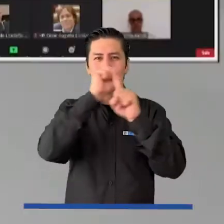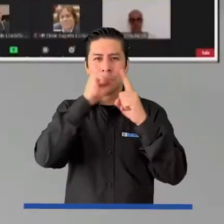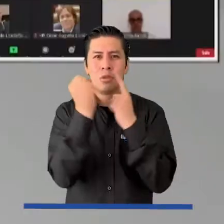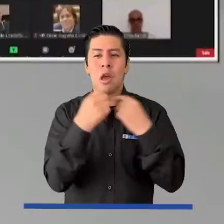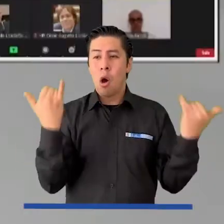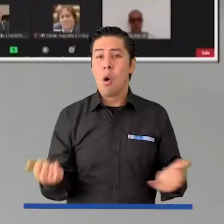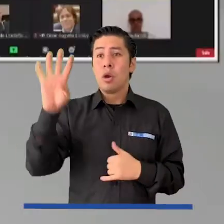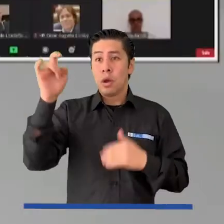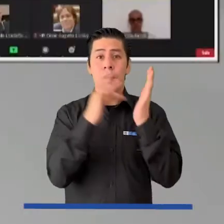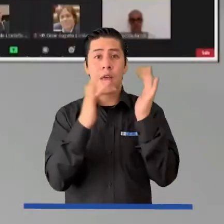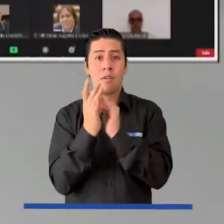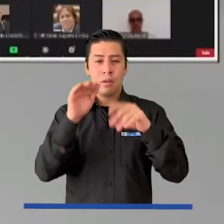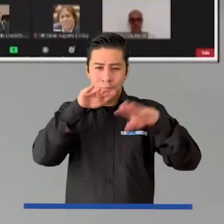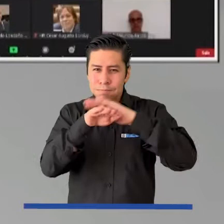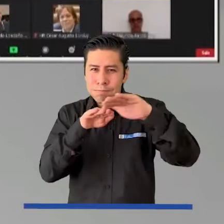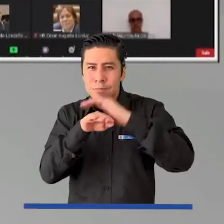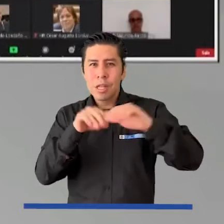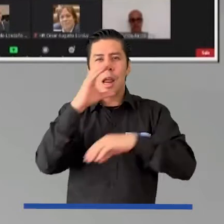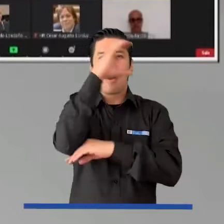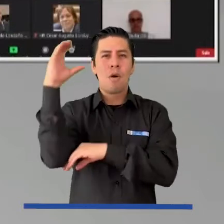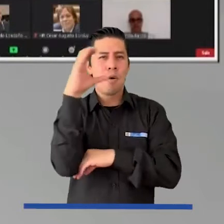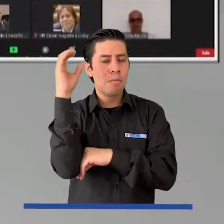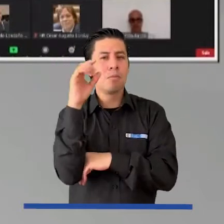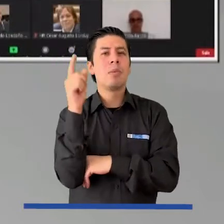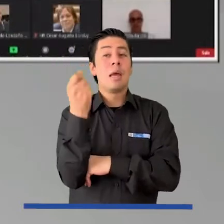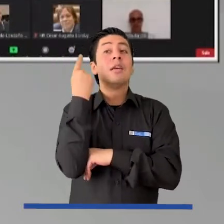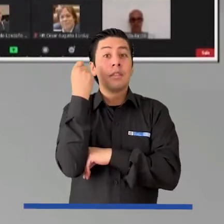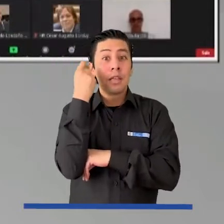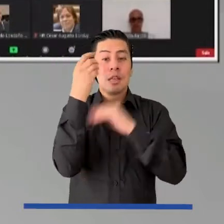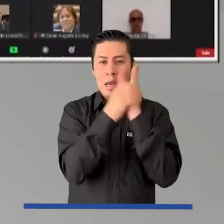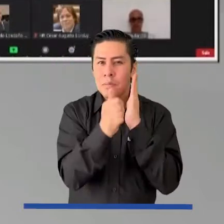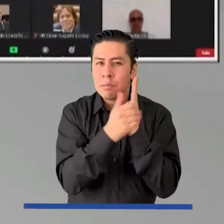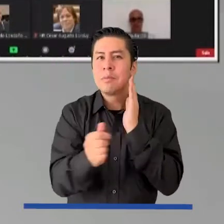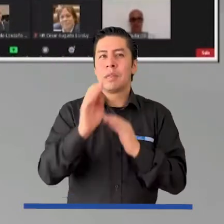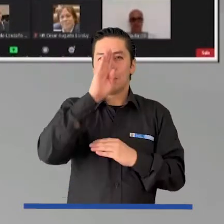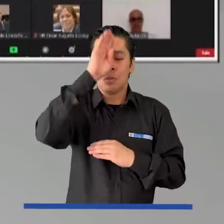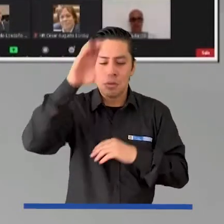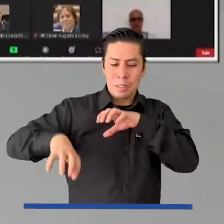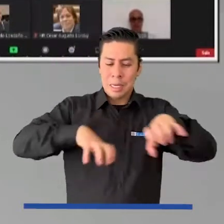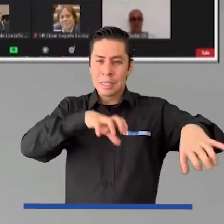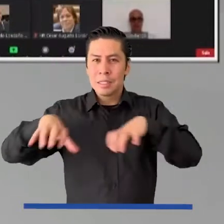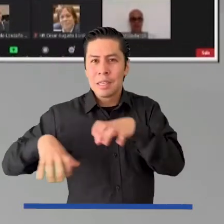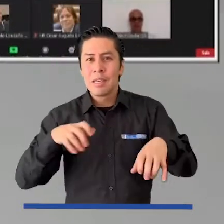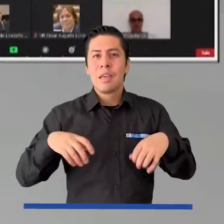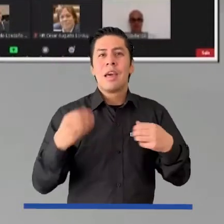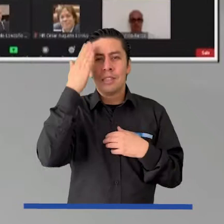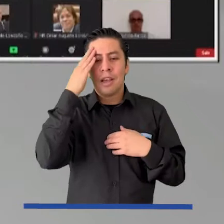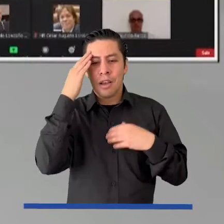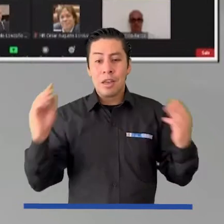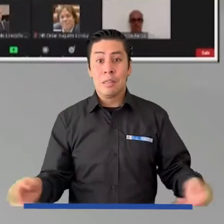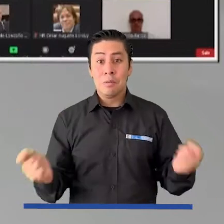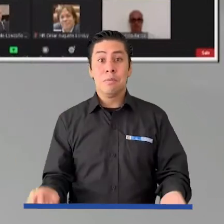la construcción de la sociedad. Hoy 9 de abril quiero invitar a toda Colombia a reconocer y entender las capacidades, costumbres,